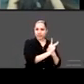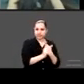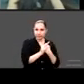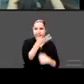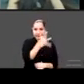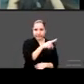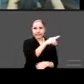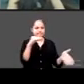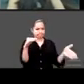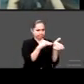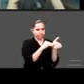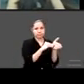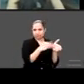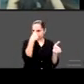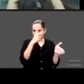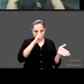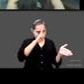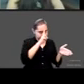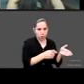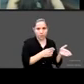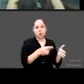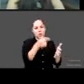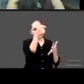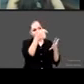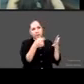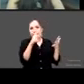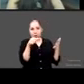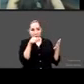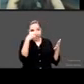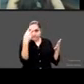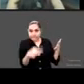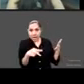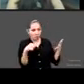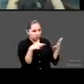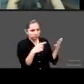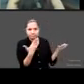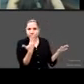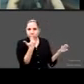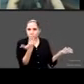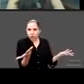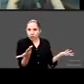los cuales lamentablemente no está México. México tiene una situación normativa